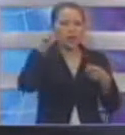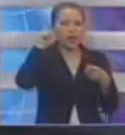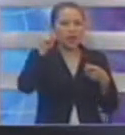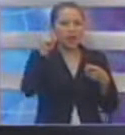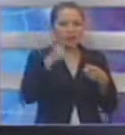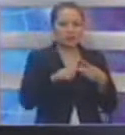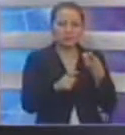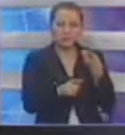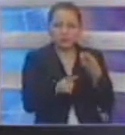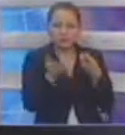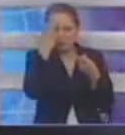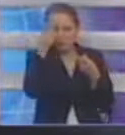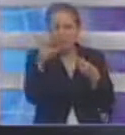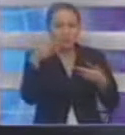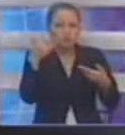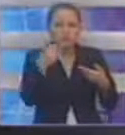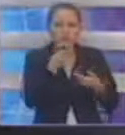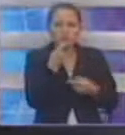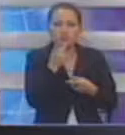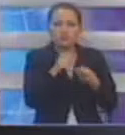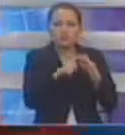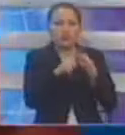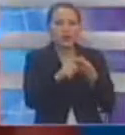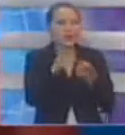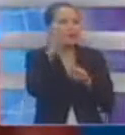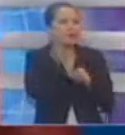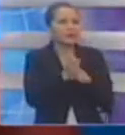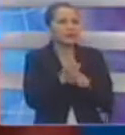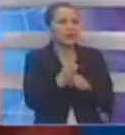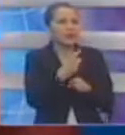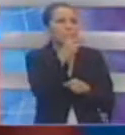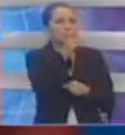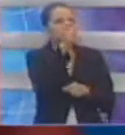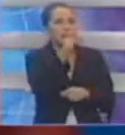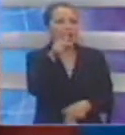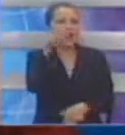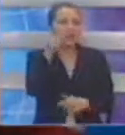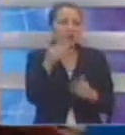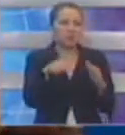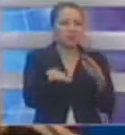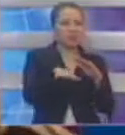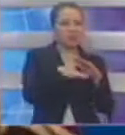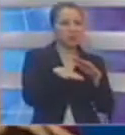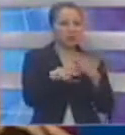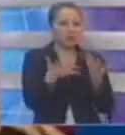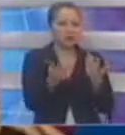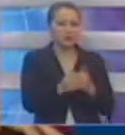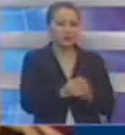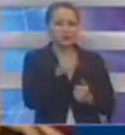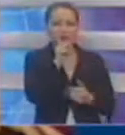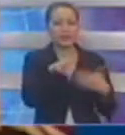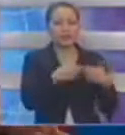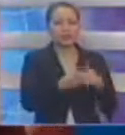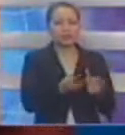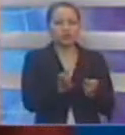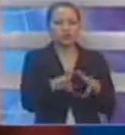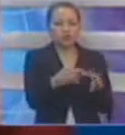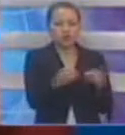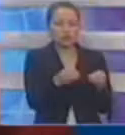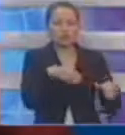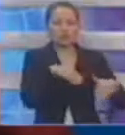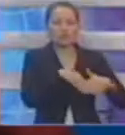estos populismos se caracterizan por eso. La creación de un gran líder muy mediático, claro, que tiene todas las fórmulas siempre en el bolsillo y